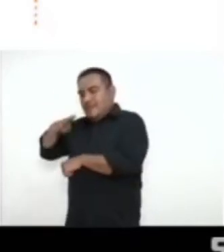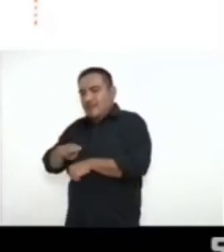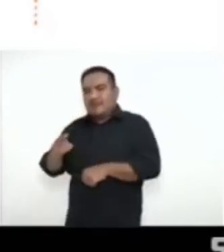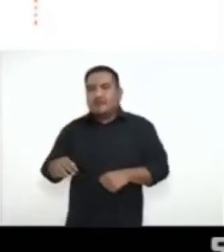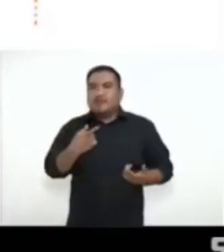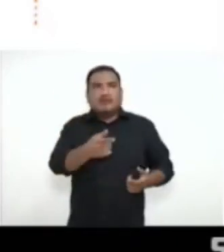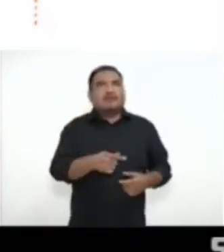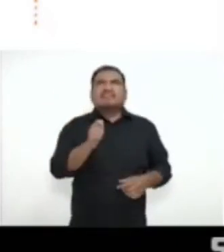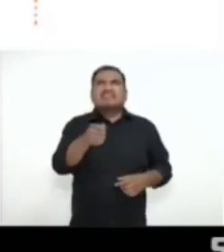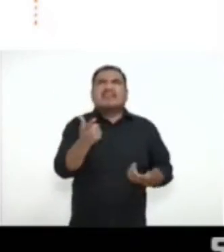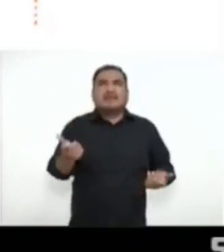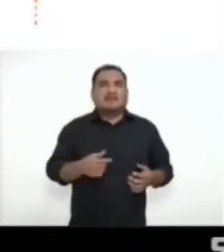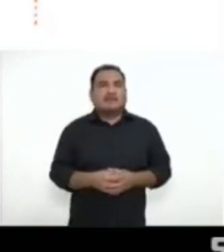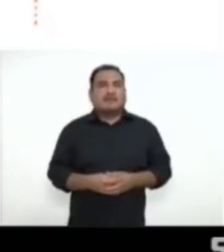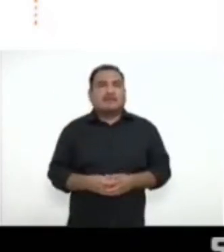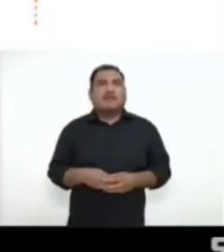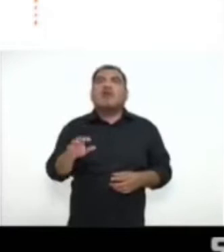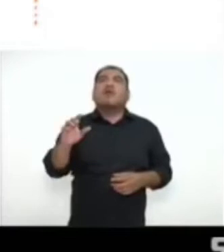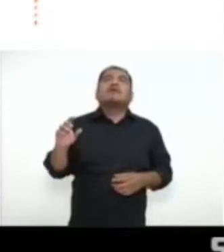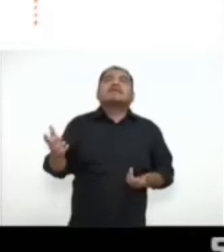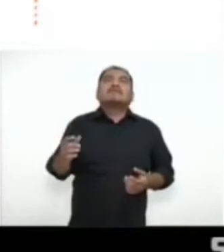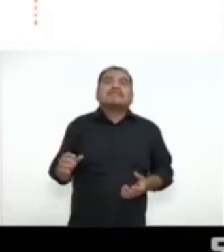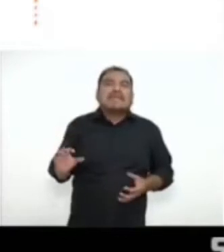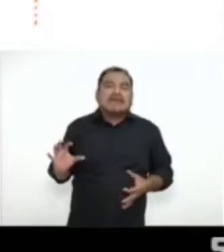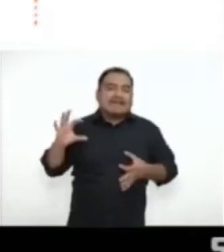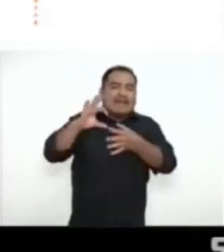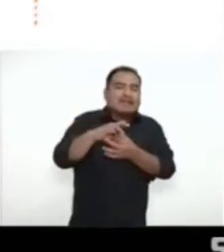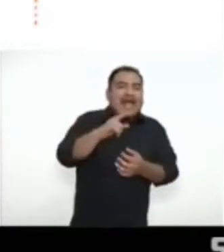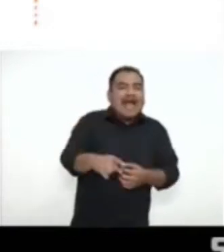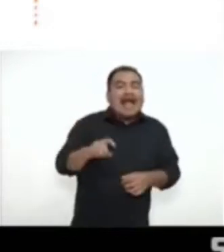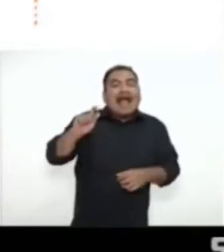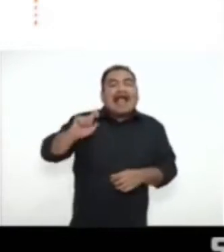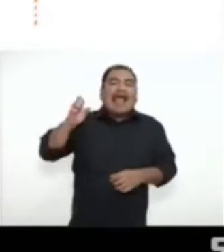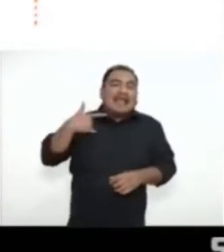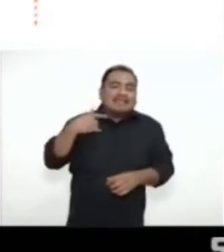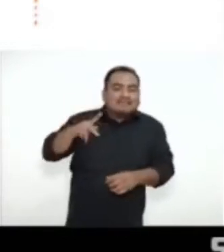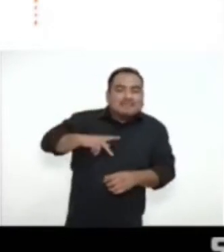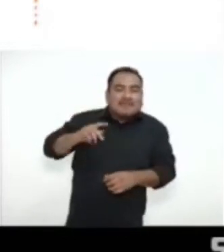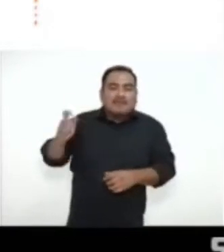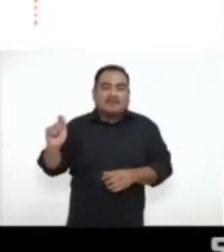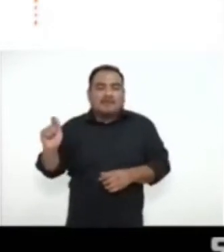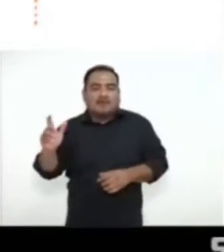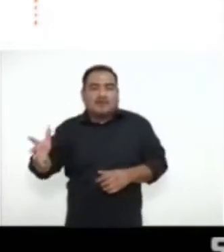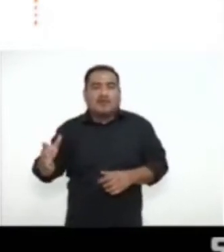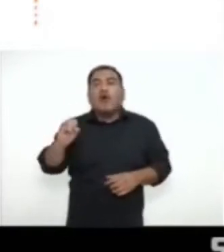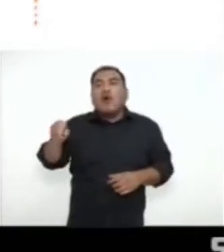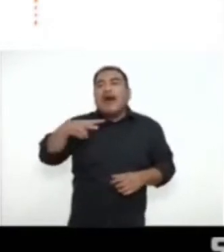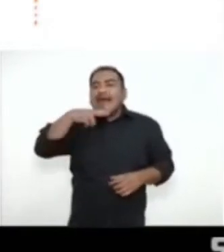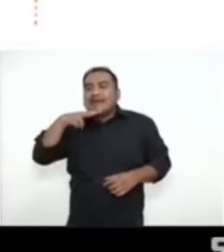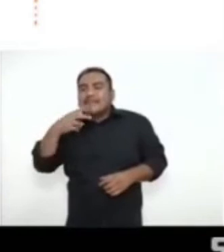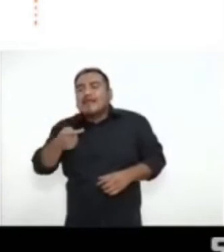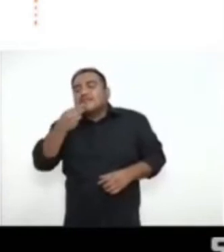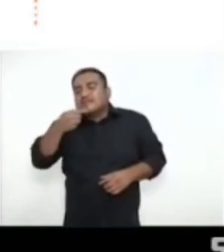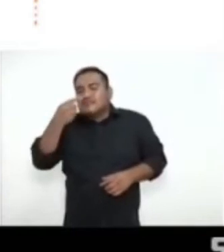de Christian Dior? Decimos, ay, huele a Enrique. O decimos, ay, huele a Navidad. O huele,